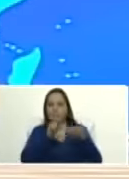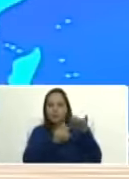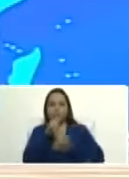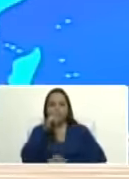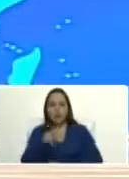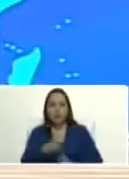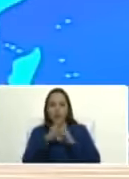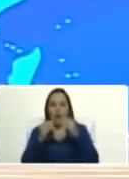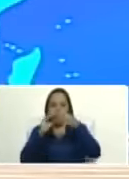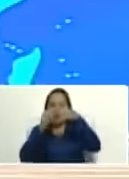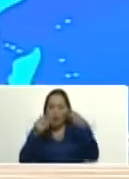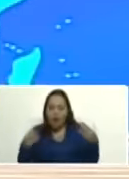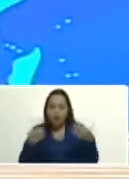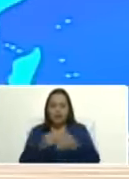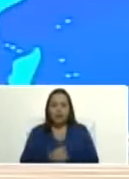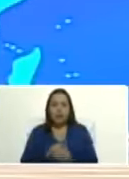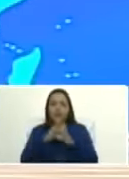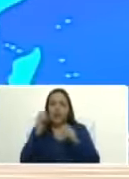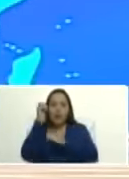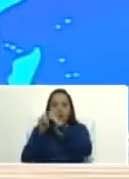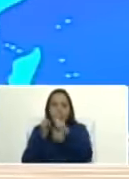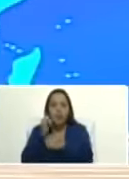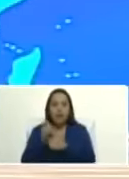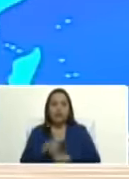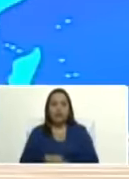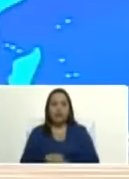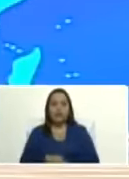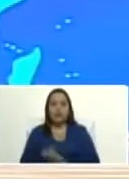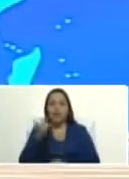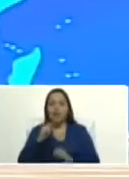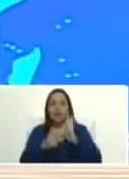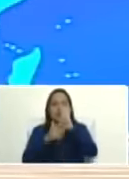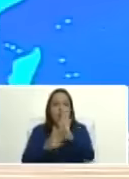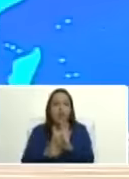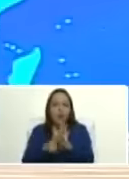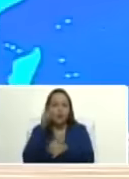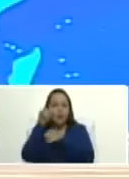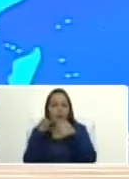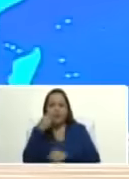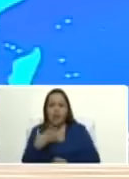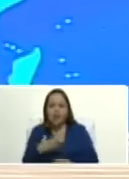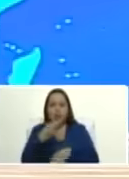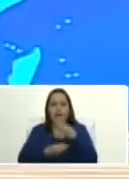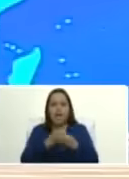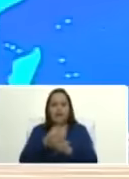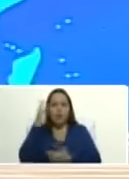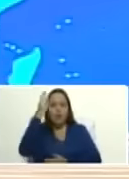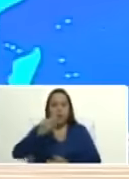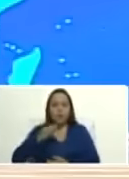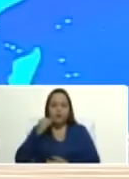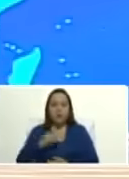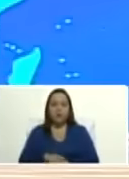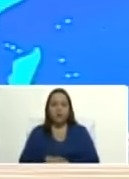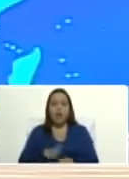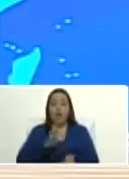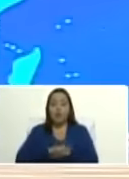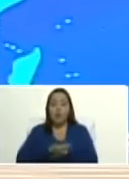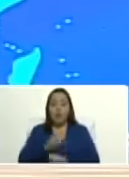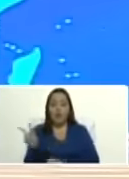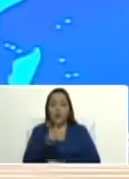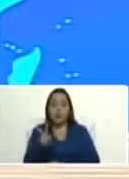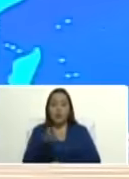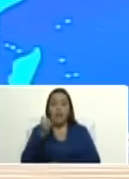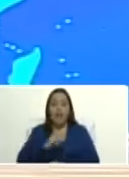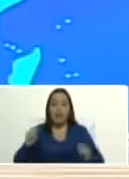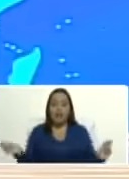mapas, todos los videos. Están saliendo unos videos bellísimos que está haciendo la juventud, porque Venezuela está